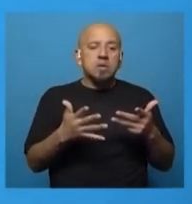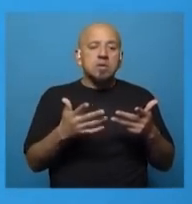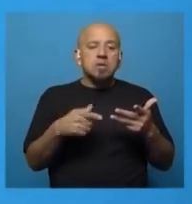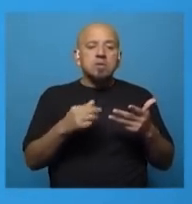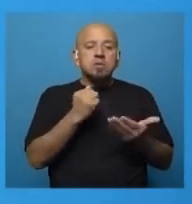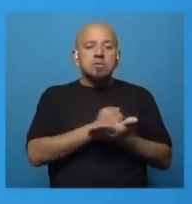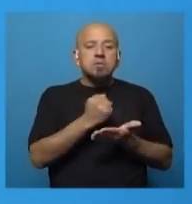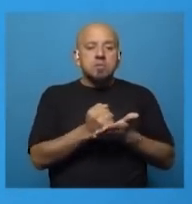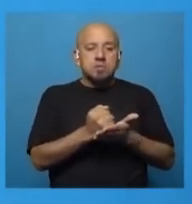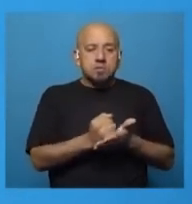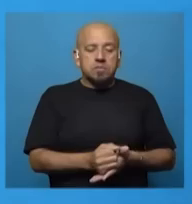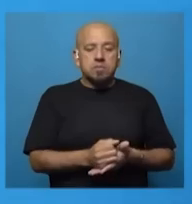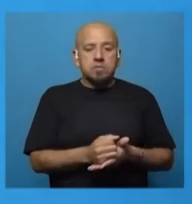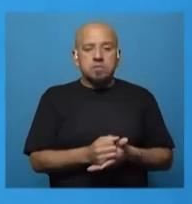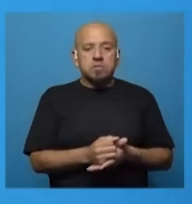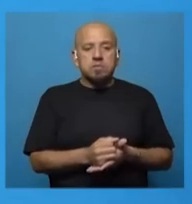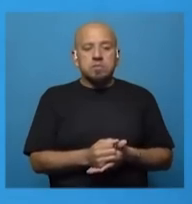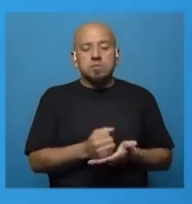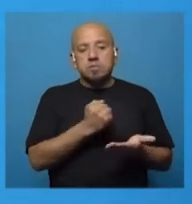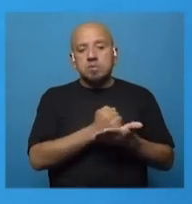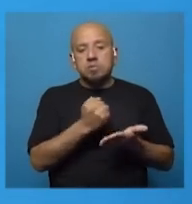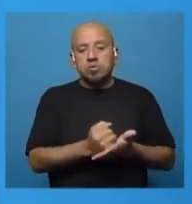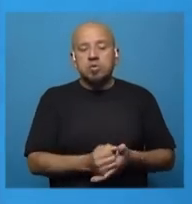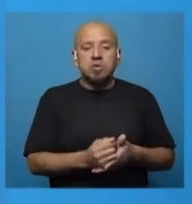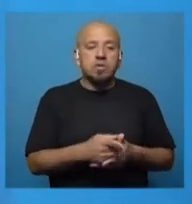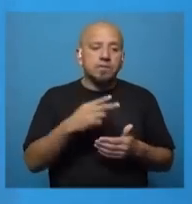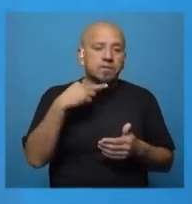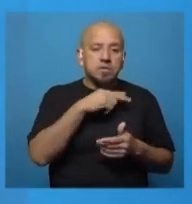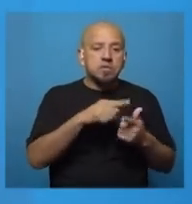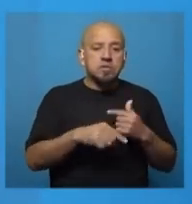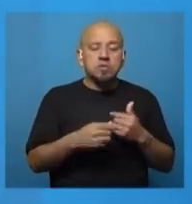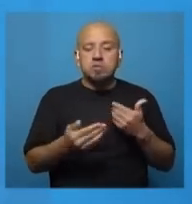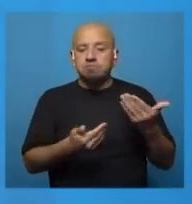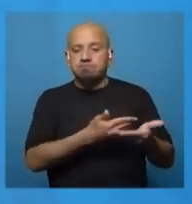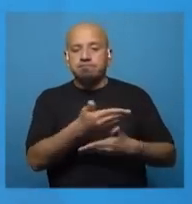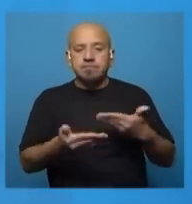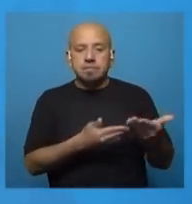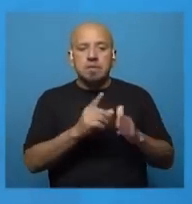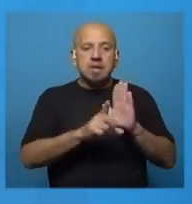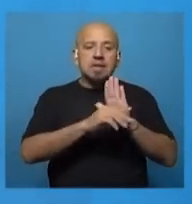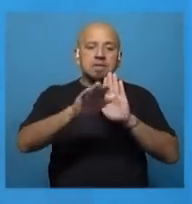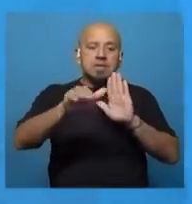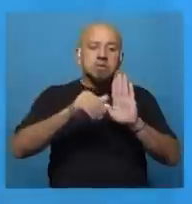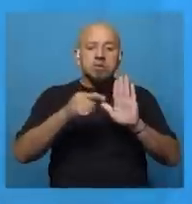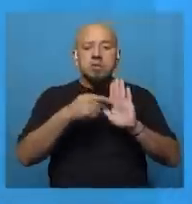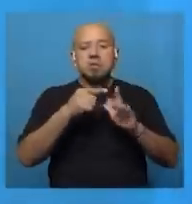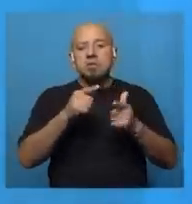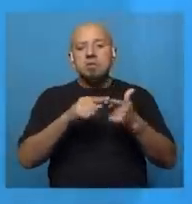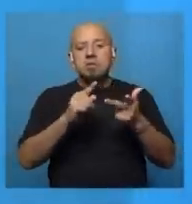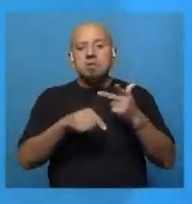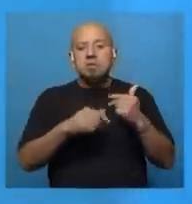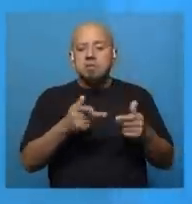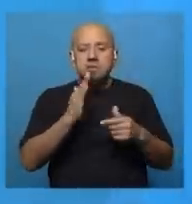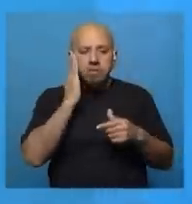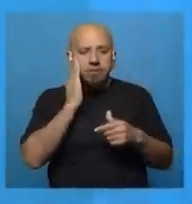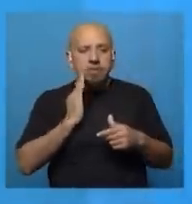pasaportes con información con documentación trucha tráfico de influencias en licitaciones favores